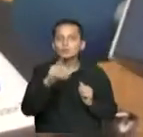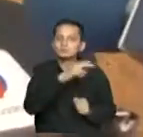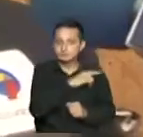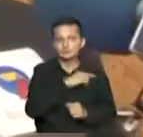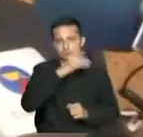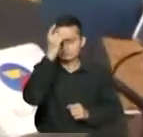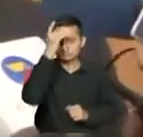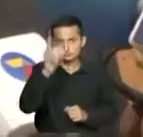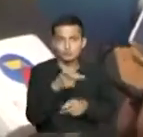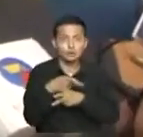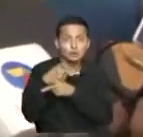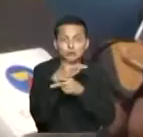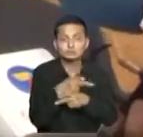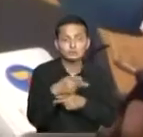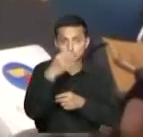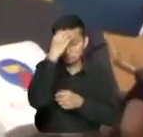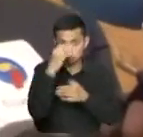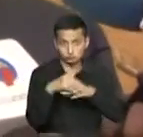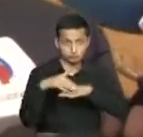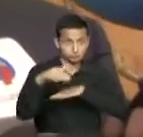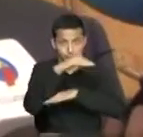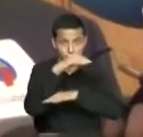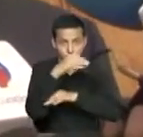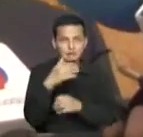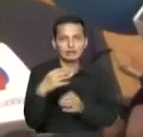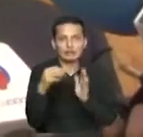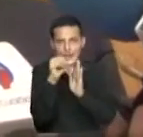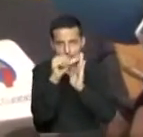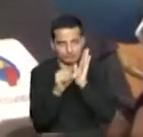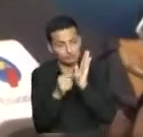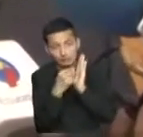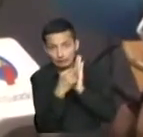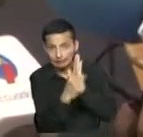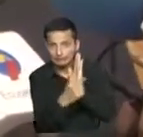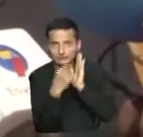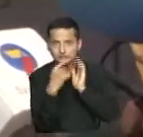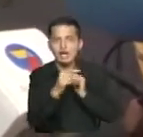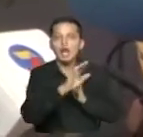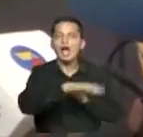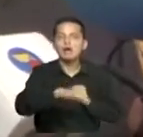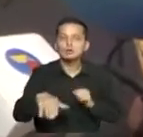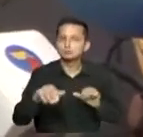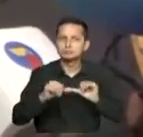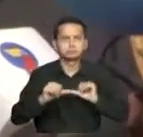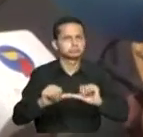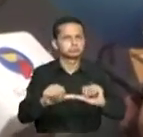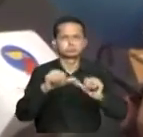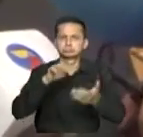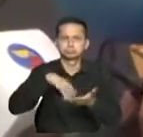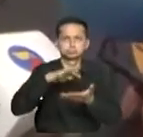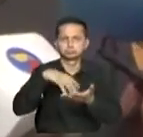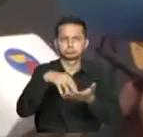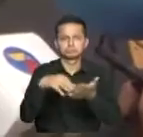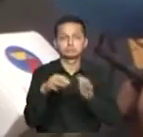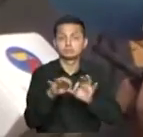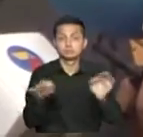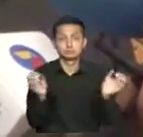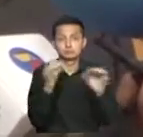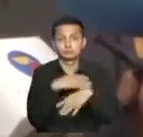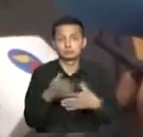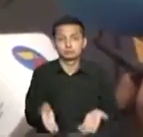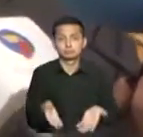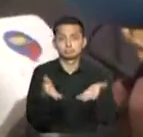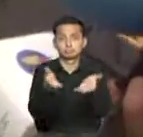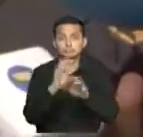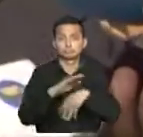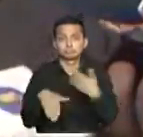en el Consejo de Educación Superior existe un artículo donde se dice que los estudiantes tienen que continuar con normalidad y los registros y los títulos serán registrados en la